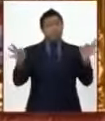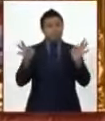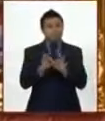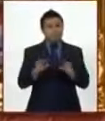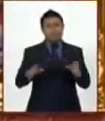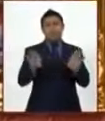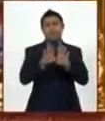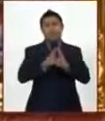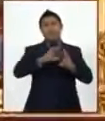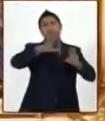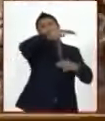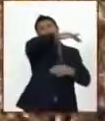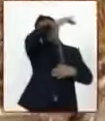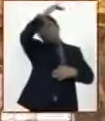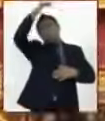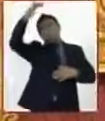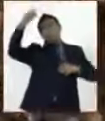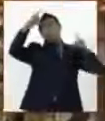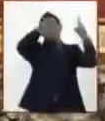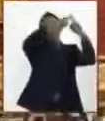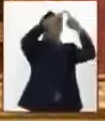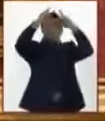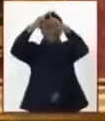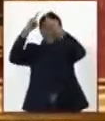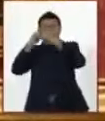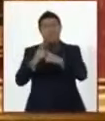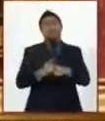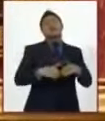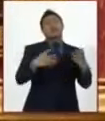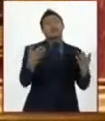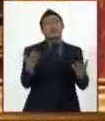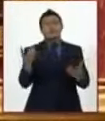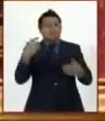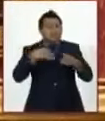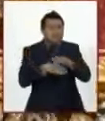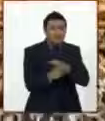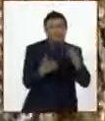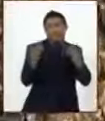techos de iglesias y conventos se llenaron de múltiples adornos